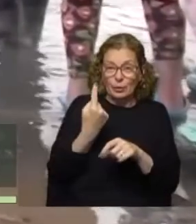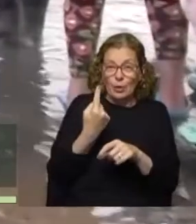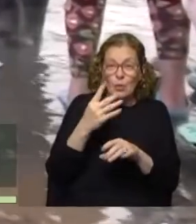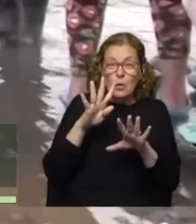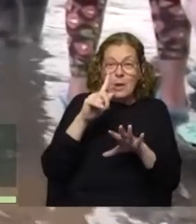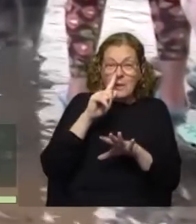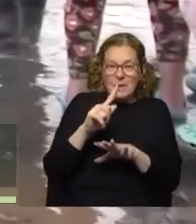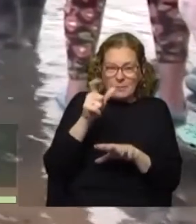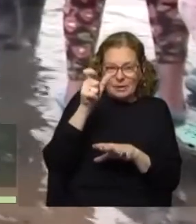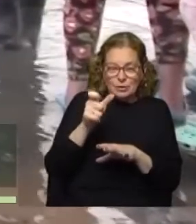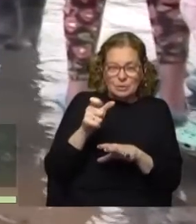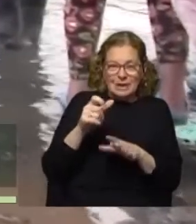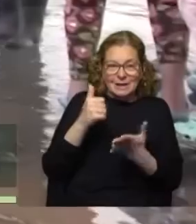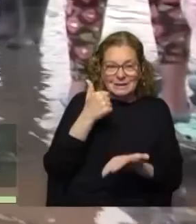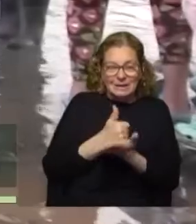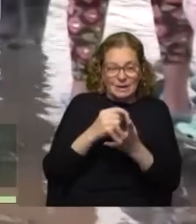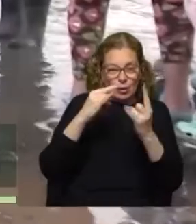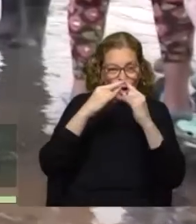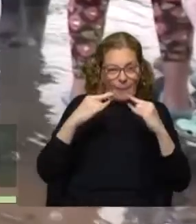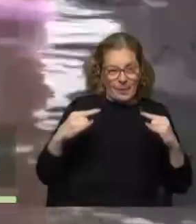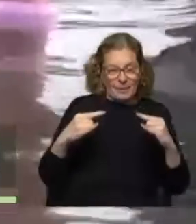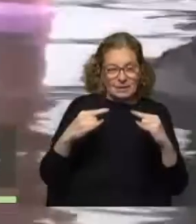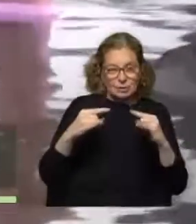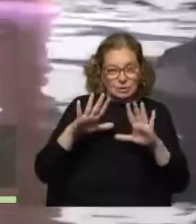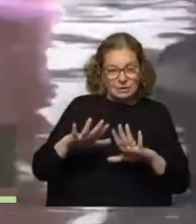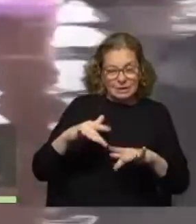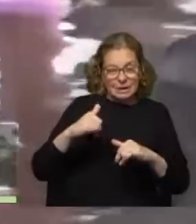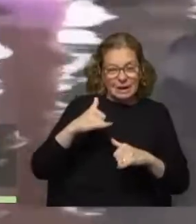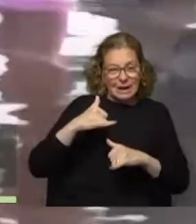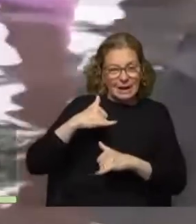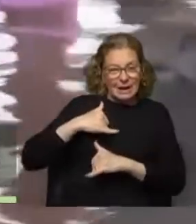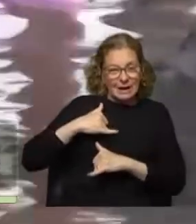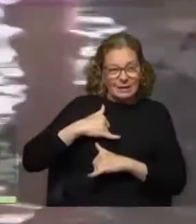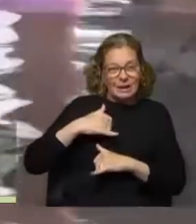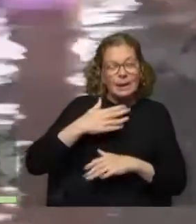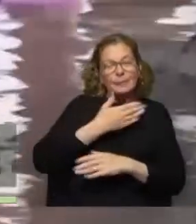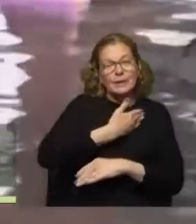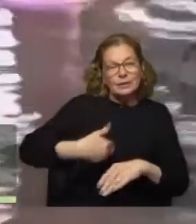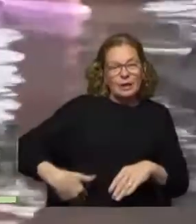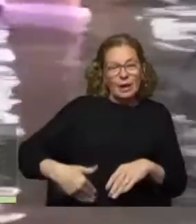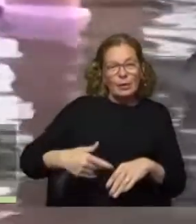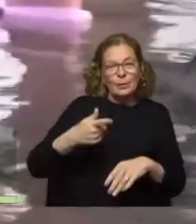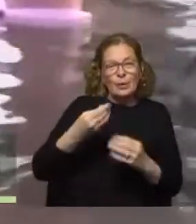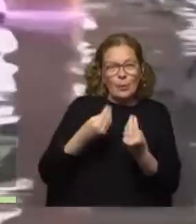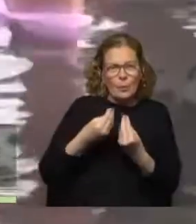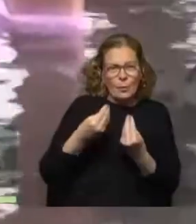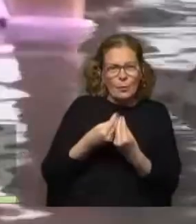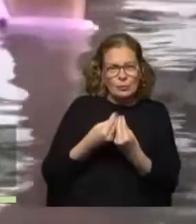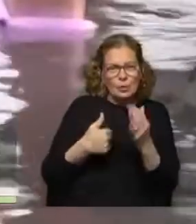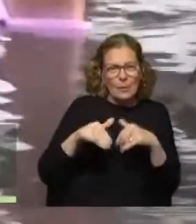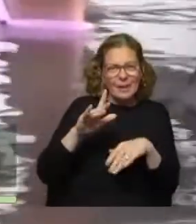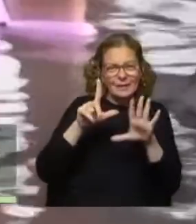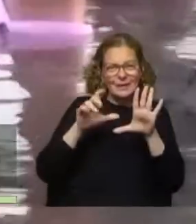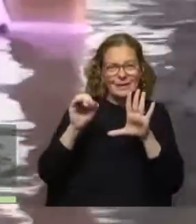nueve mil migrantes se encuentran en los campamentos de recepción migratoria que tiene el Estado panameño en la provincia de Darién y la mayoría más de